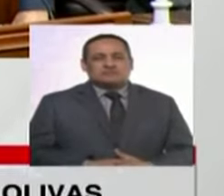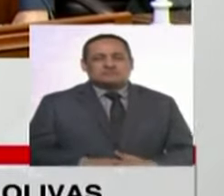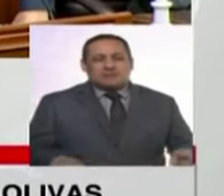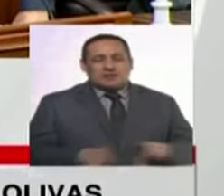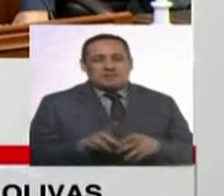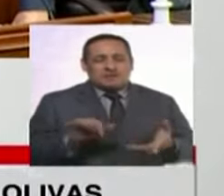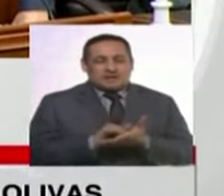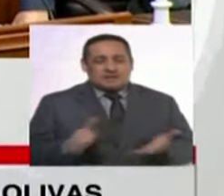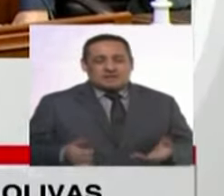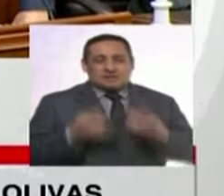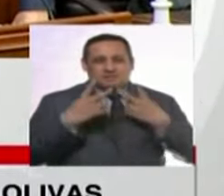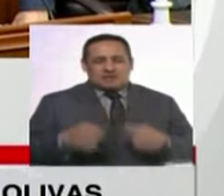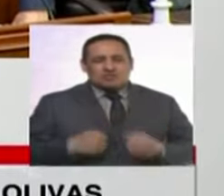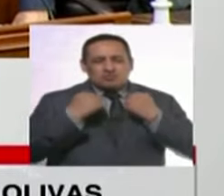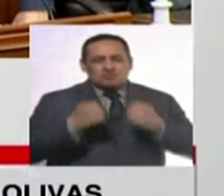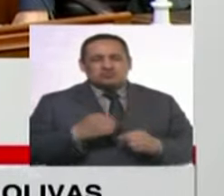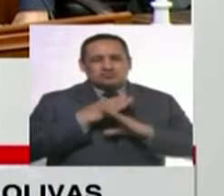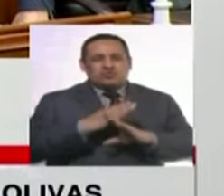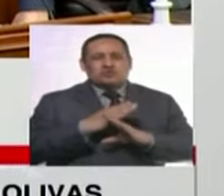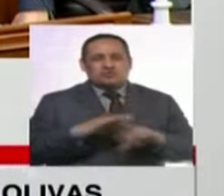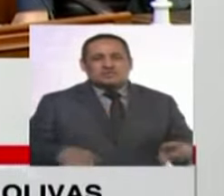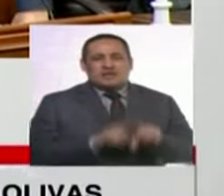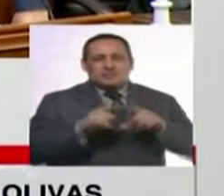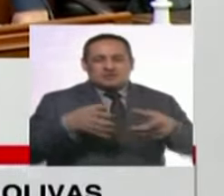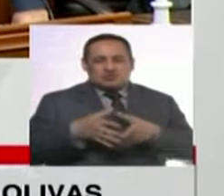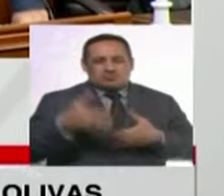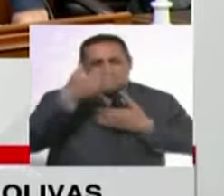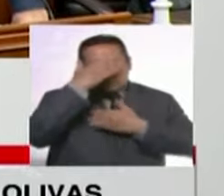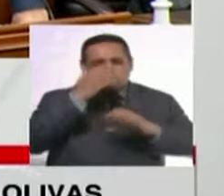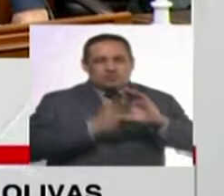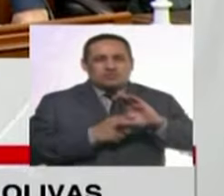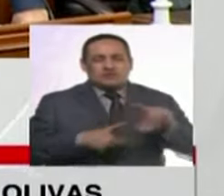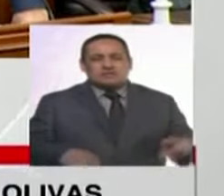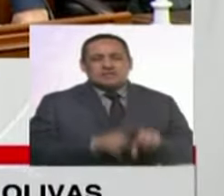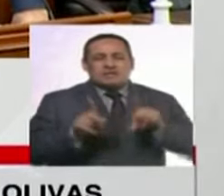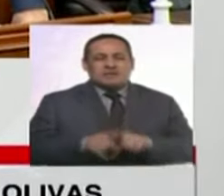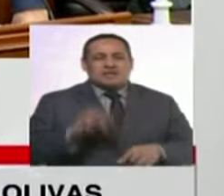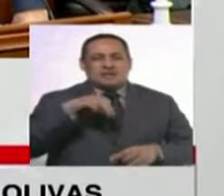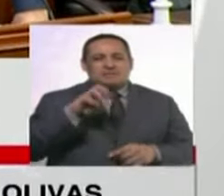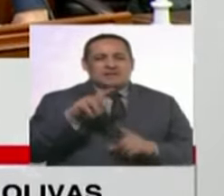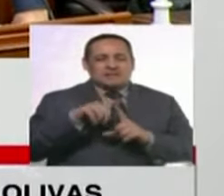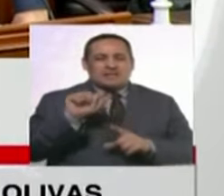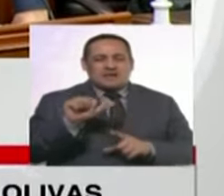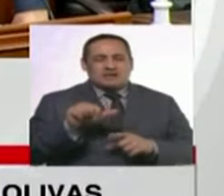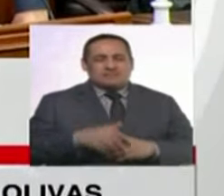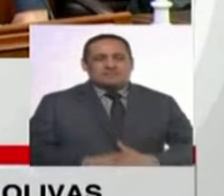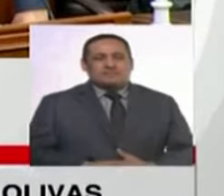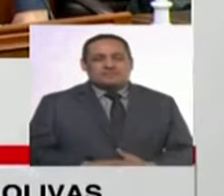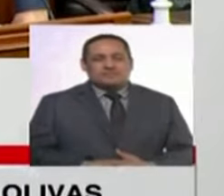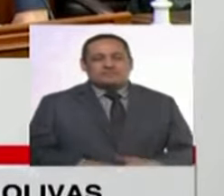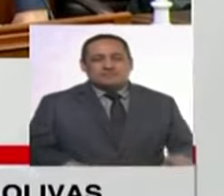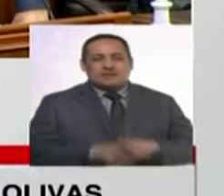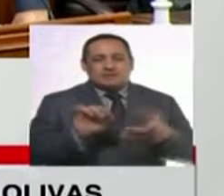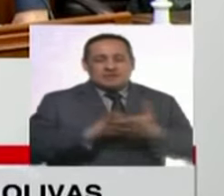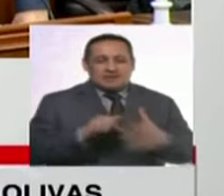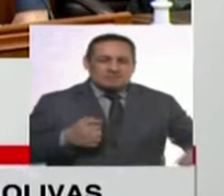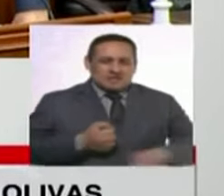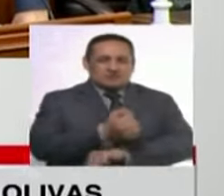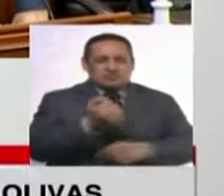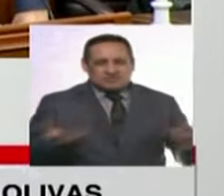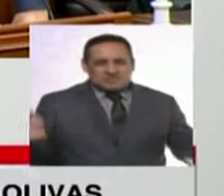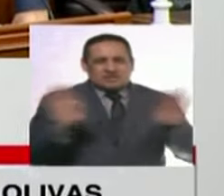que luchó contra sendero luminoso y contra el mrta que venció